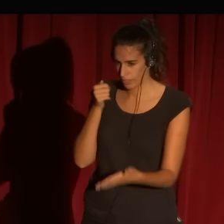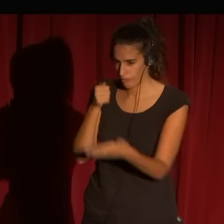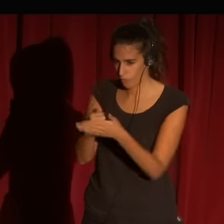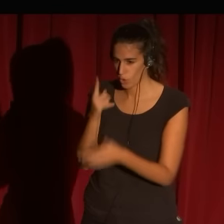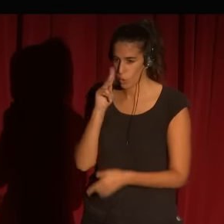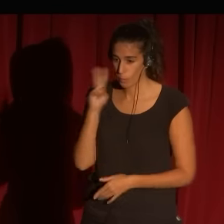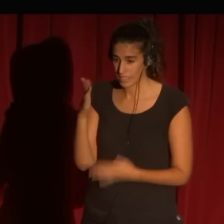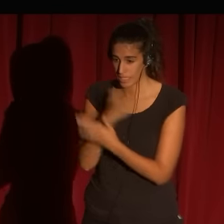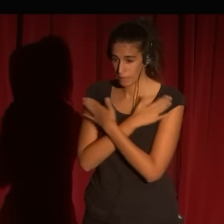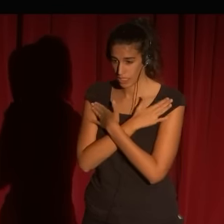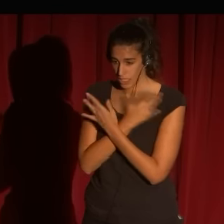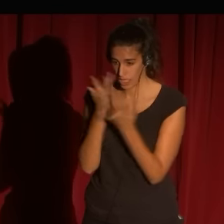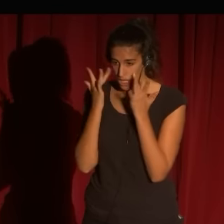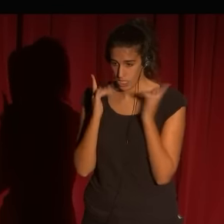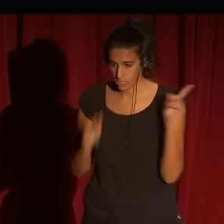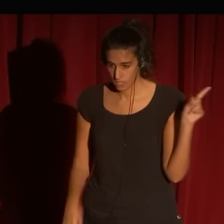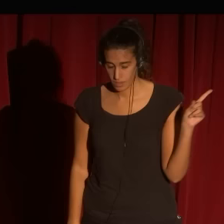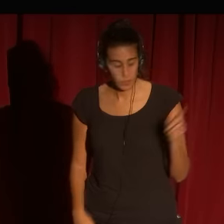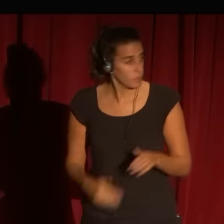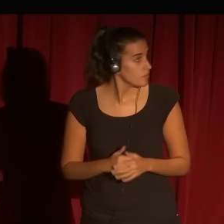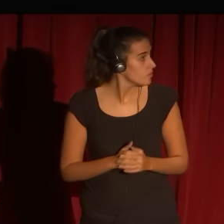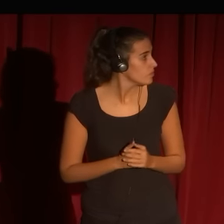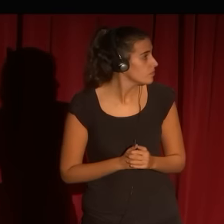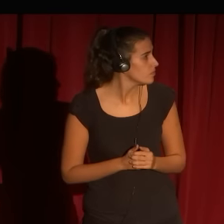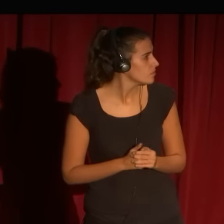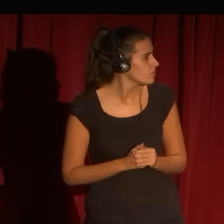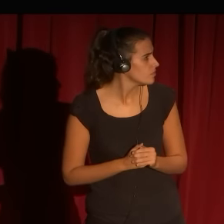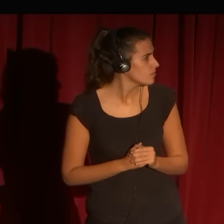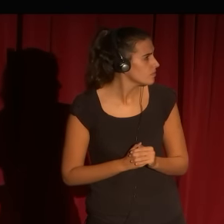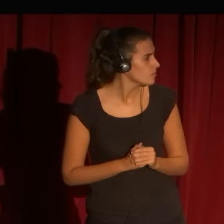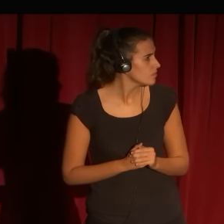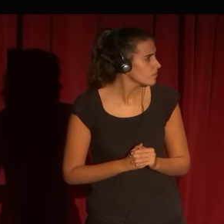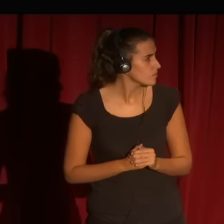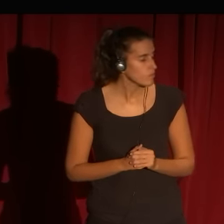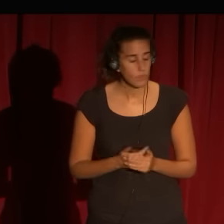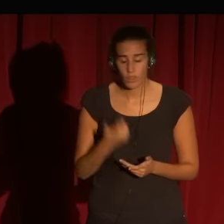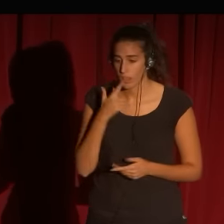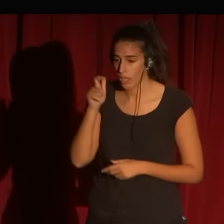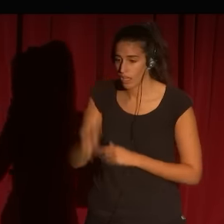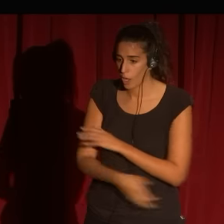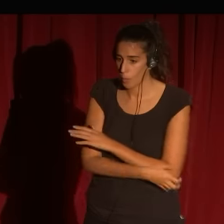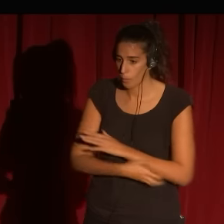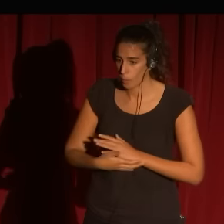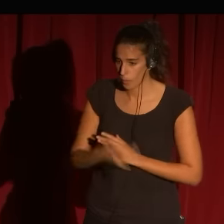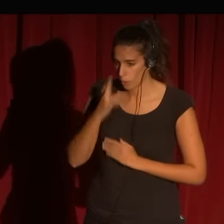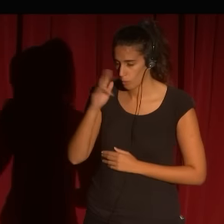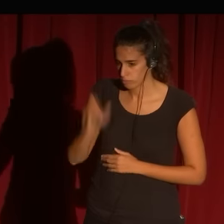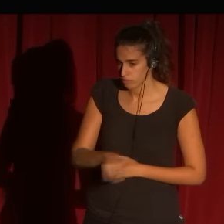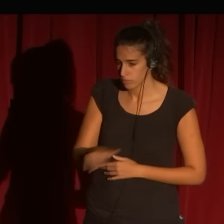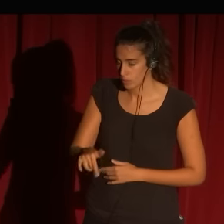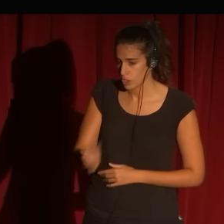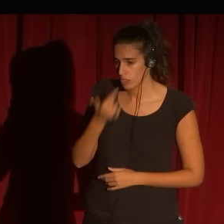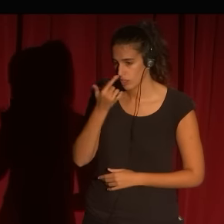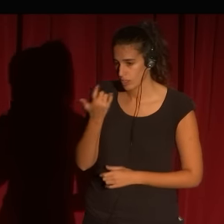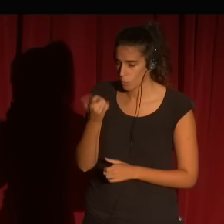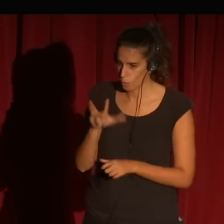de la Virgen concediendo caridad a un mendigo pero que ponen en primer